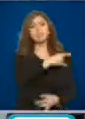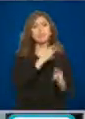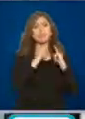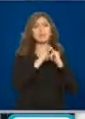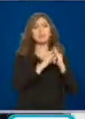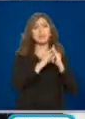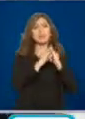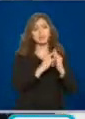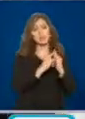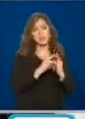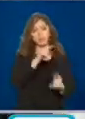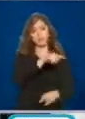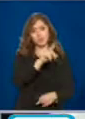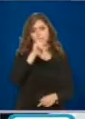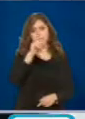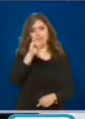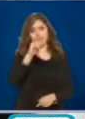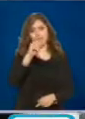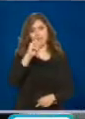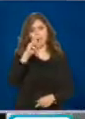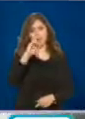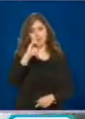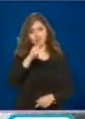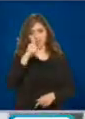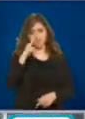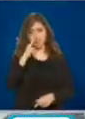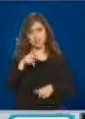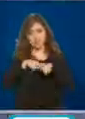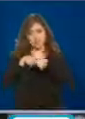Tepito, el maestro Ricardo Rocha. Vamos a seguirle.